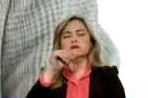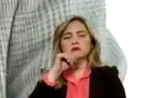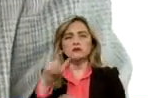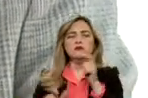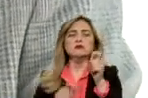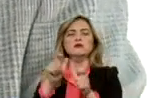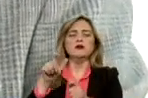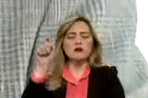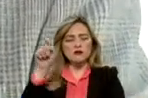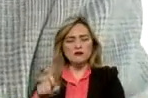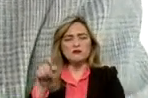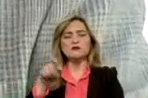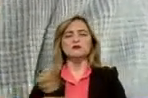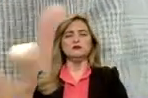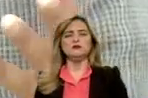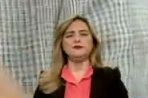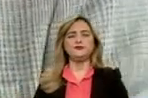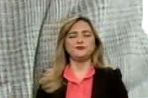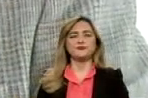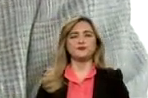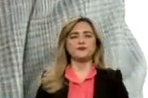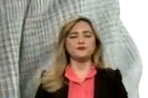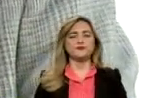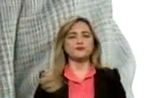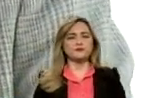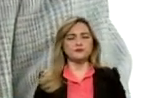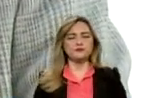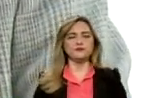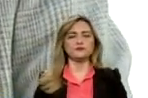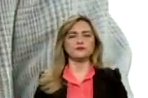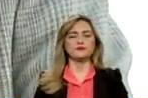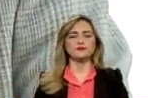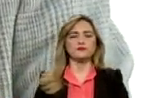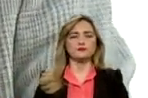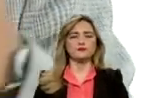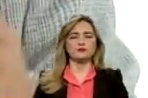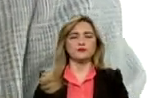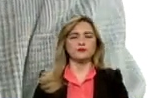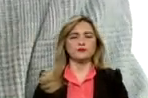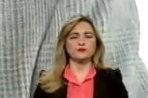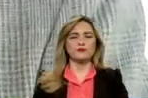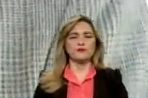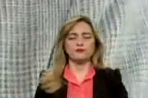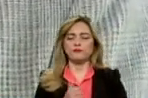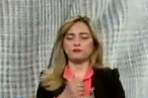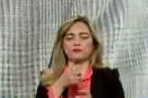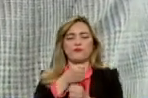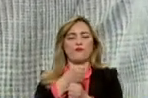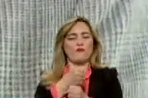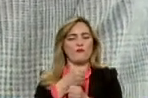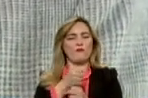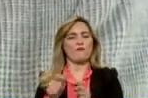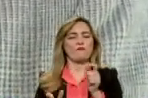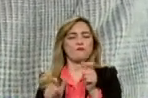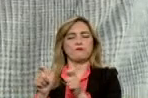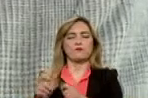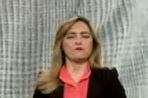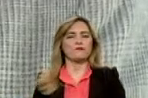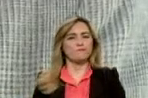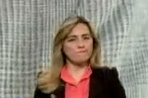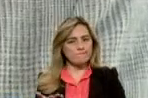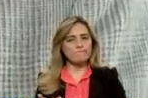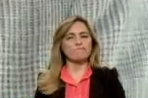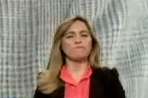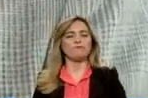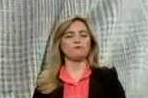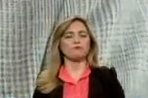hace, que tan servicial es a la ciudadanía para el tema de la seguridad. Esta es la manera en